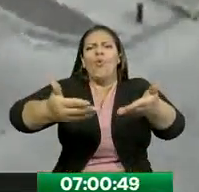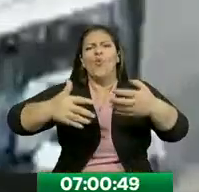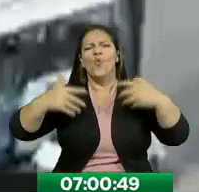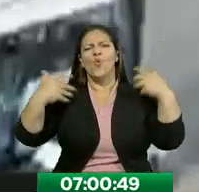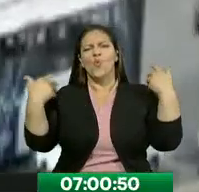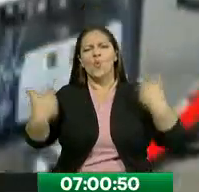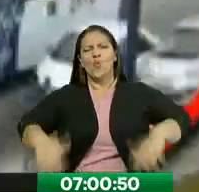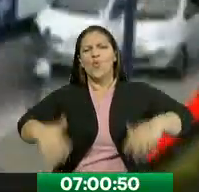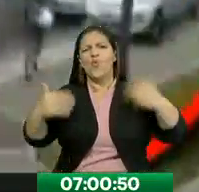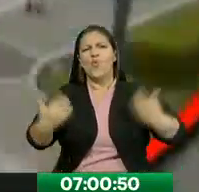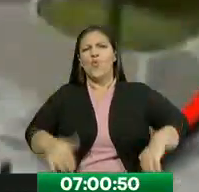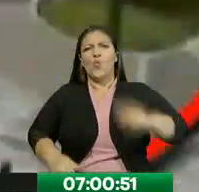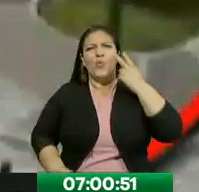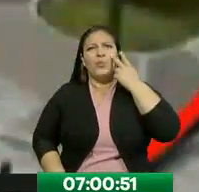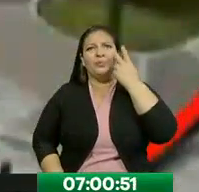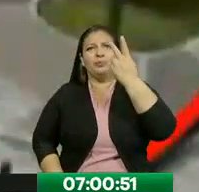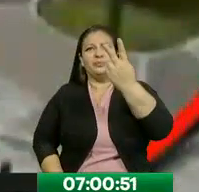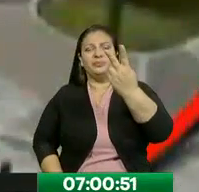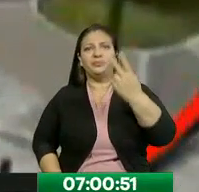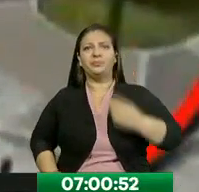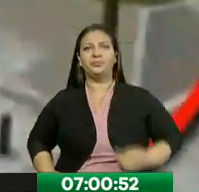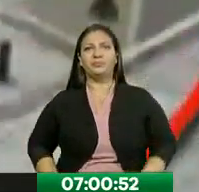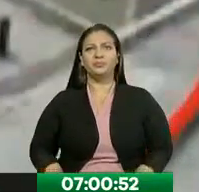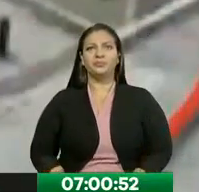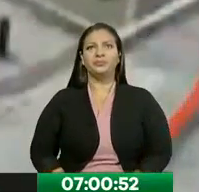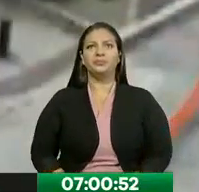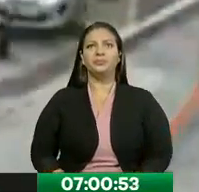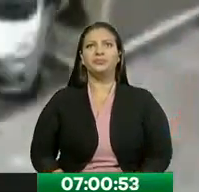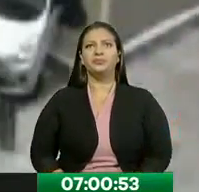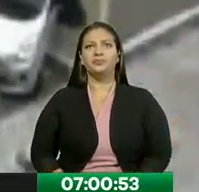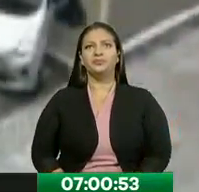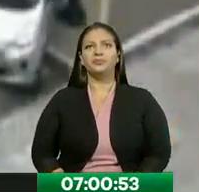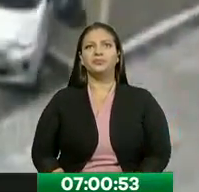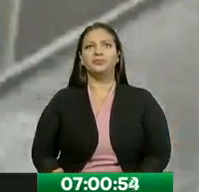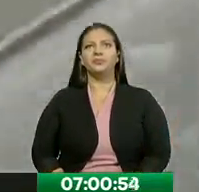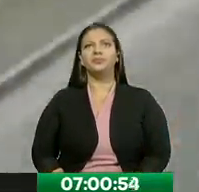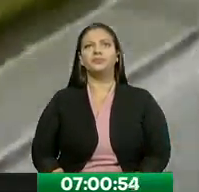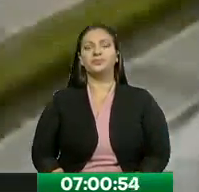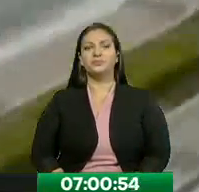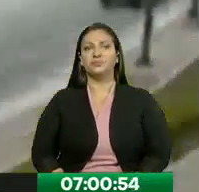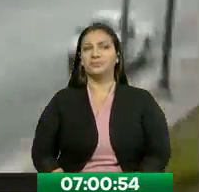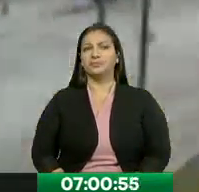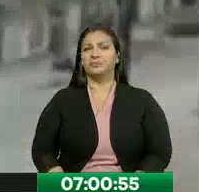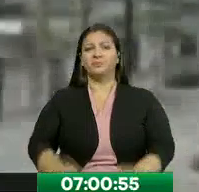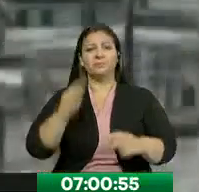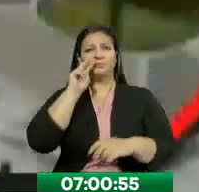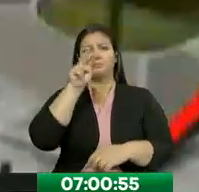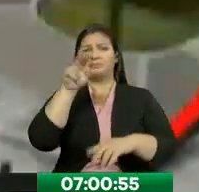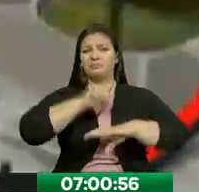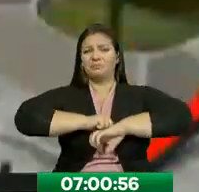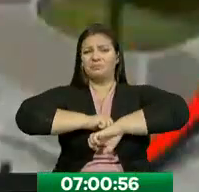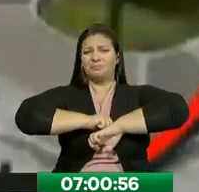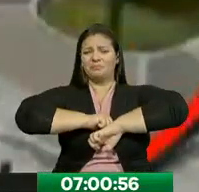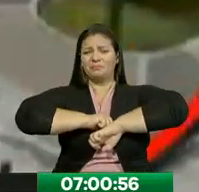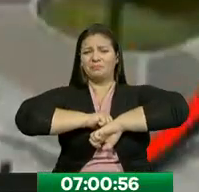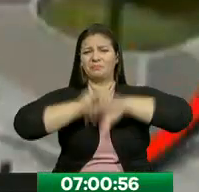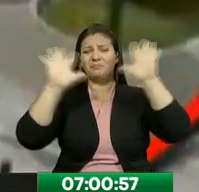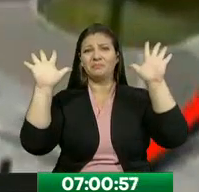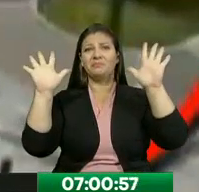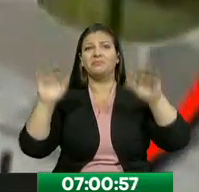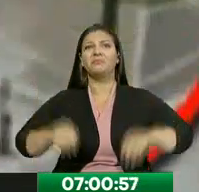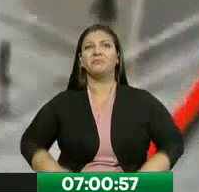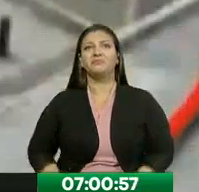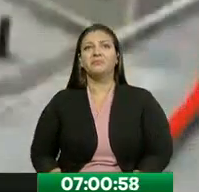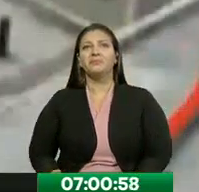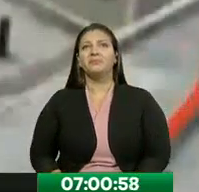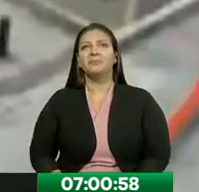Se genera un gran accidente. El problema es que si se percata mejor, el automotor embiste a una persona,